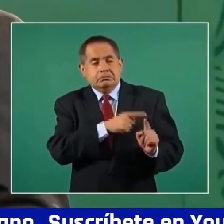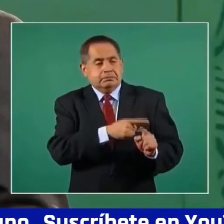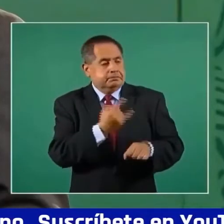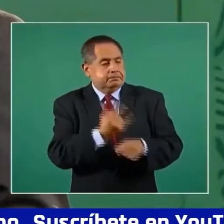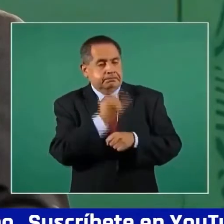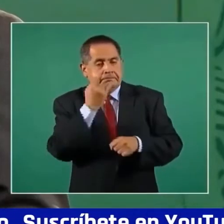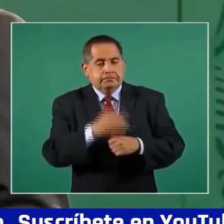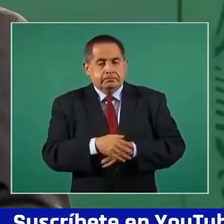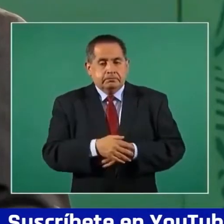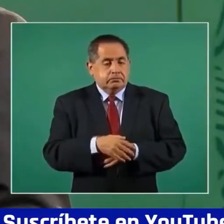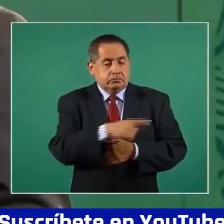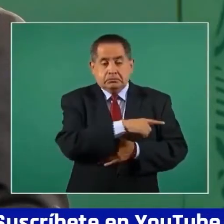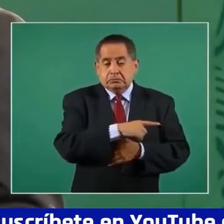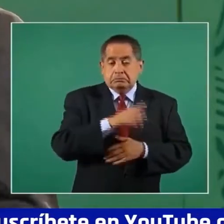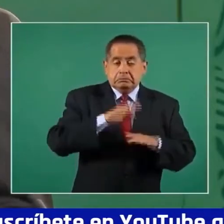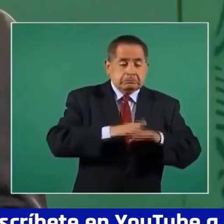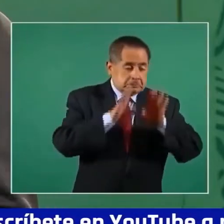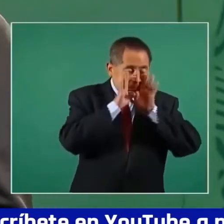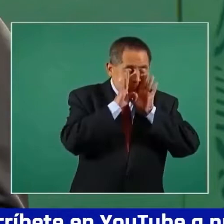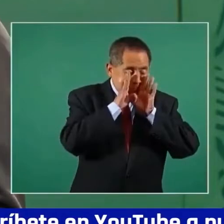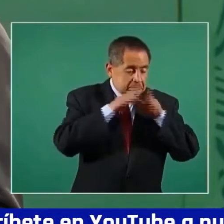y confiesan y comulgan,